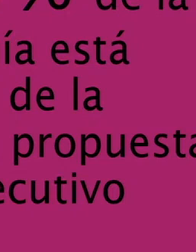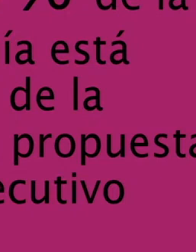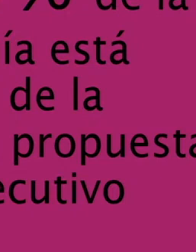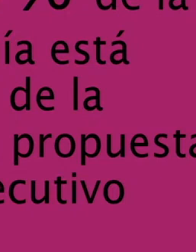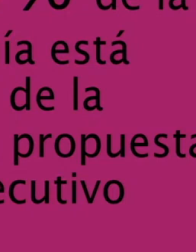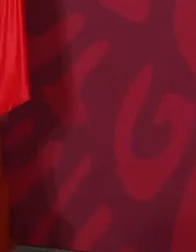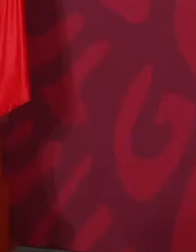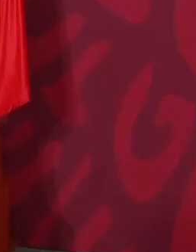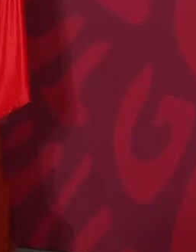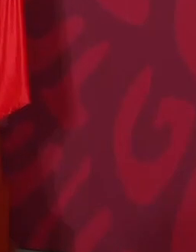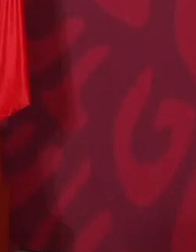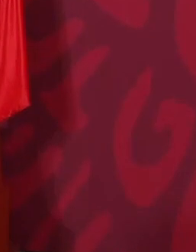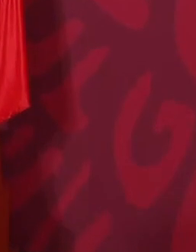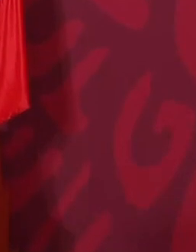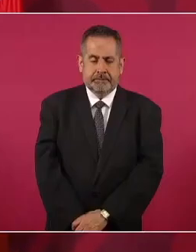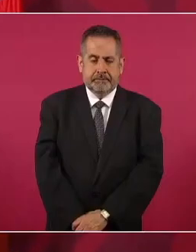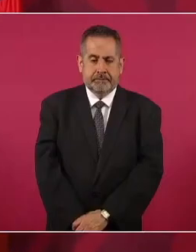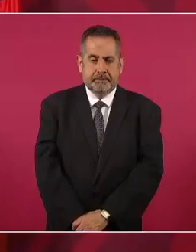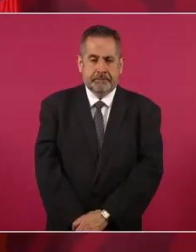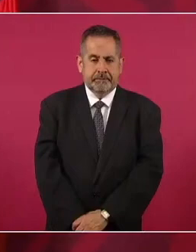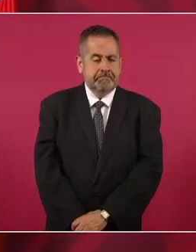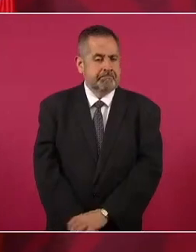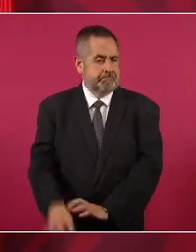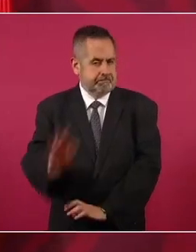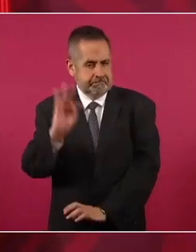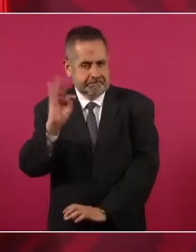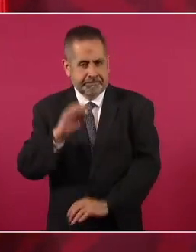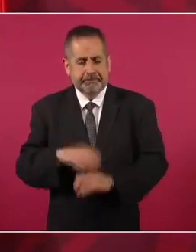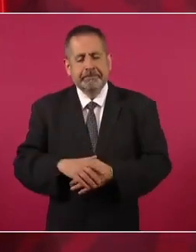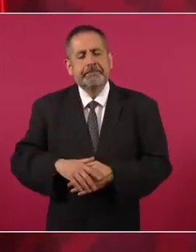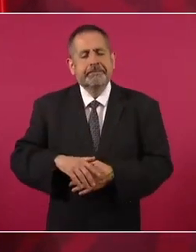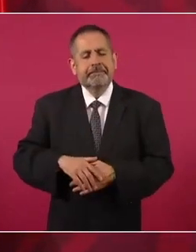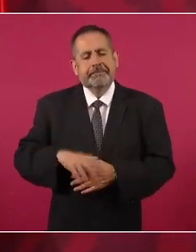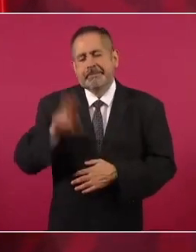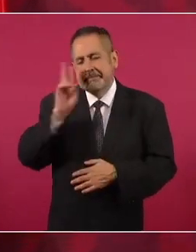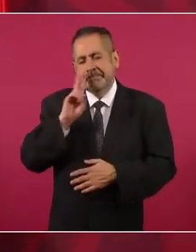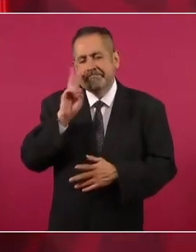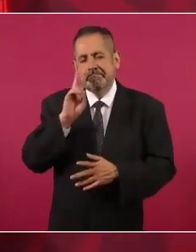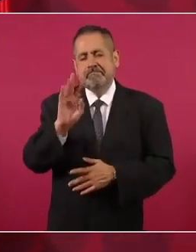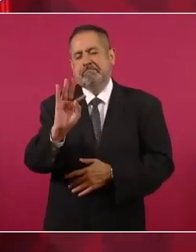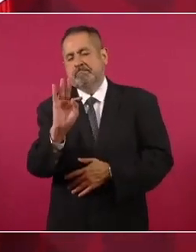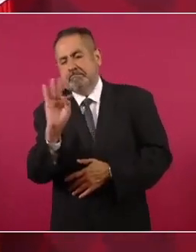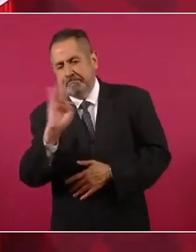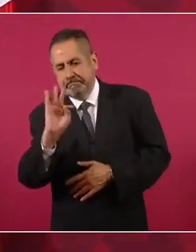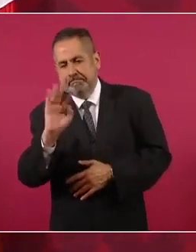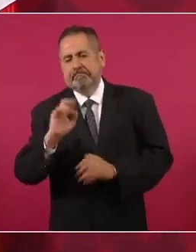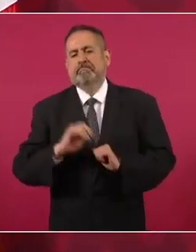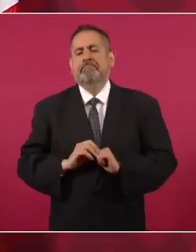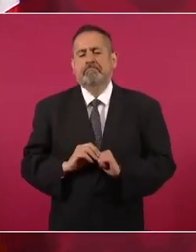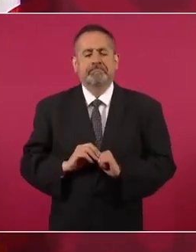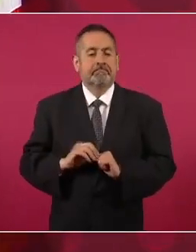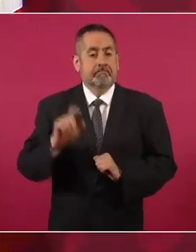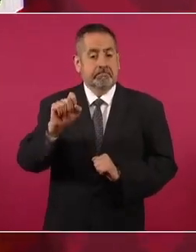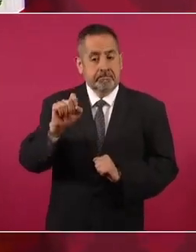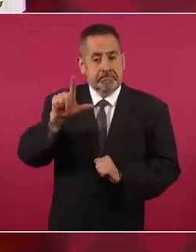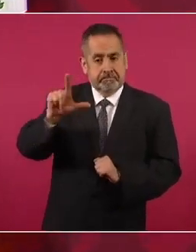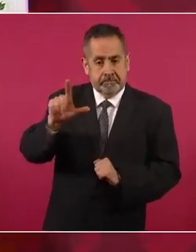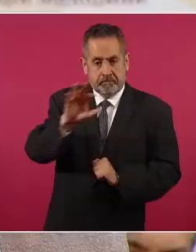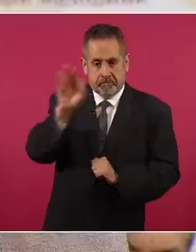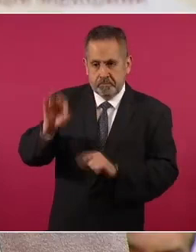a suponer, como dirían los abogados, aceptando sin conceder, que solo es el 27. ¿Quiénes son